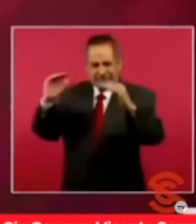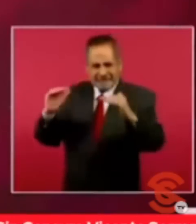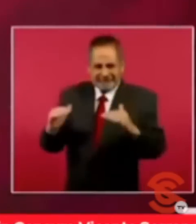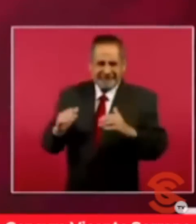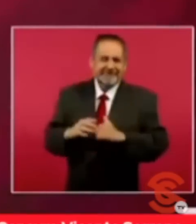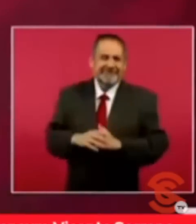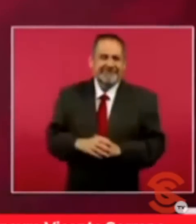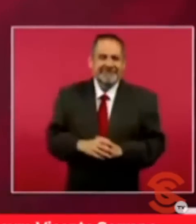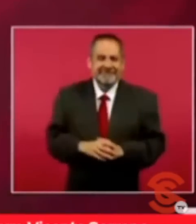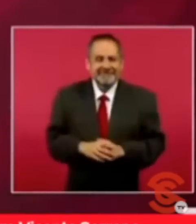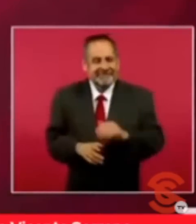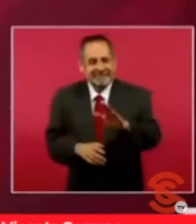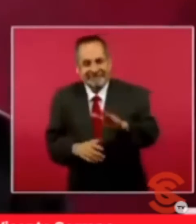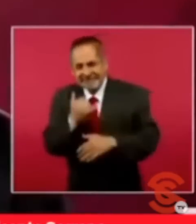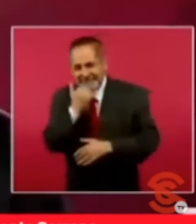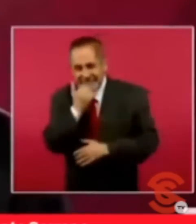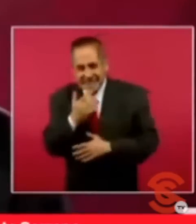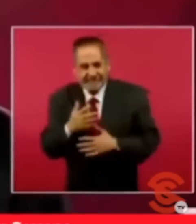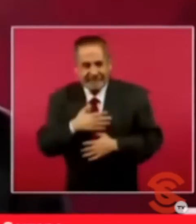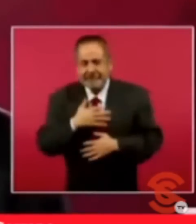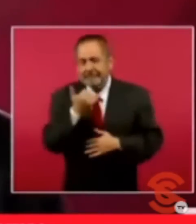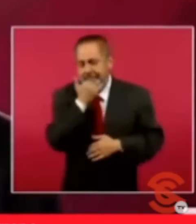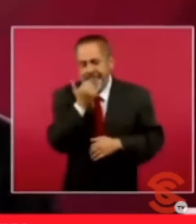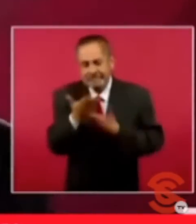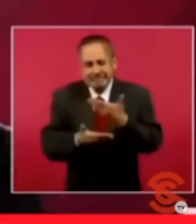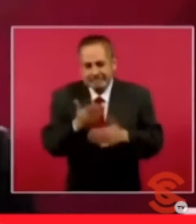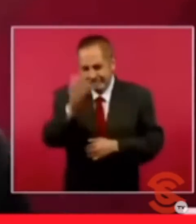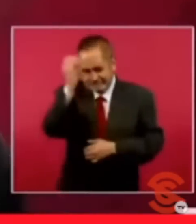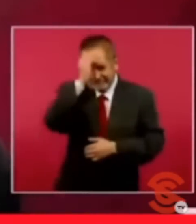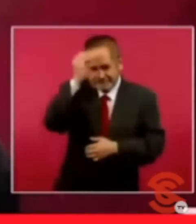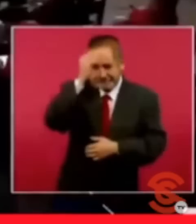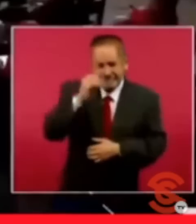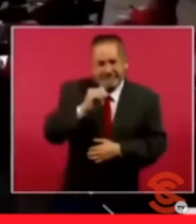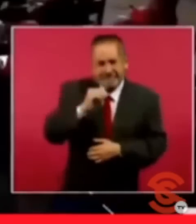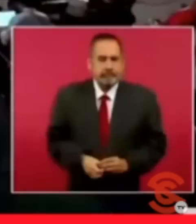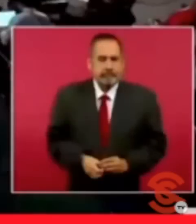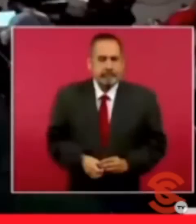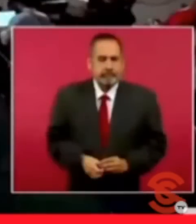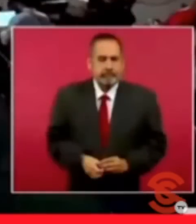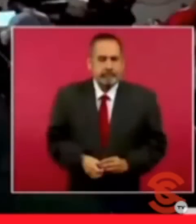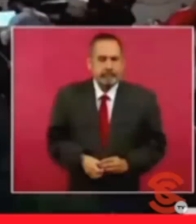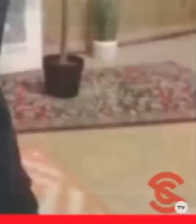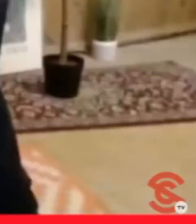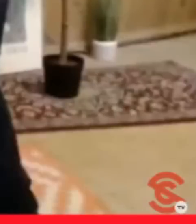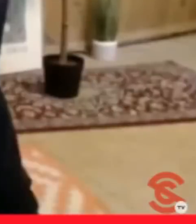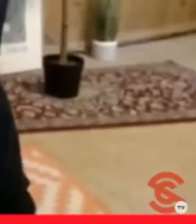golpeteo? Permítame que yo no opine sobre esos temas.